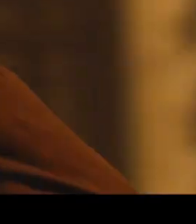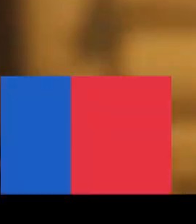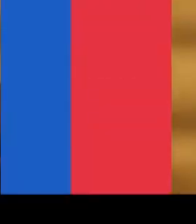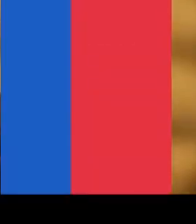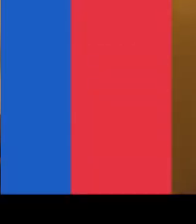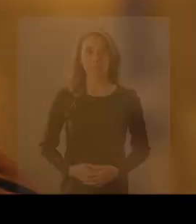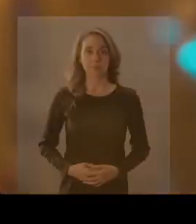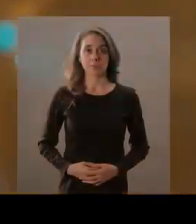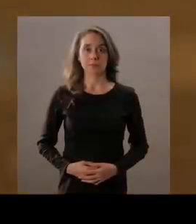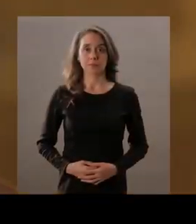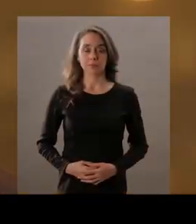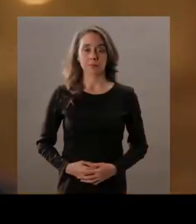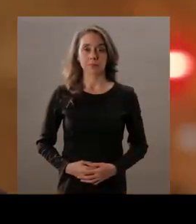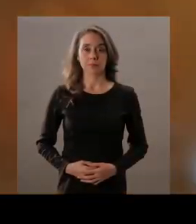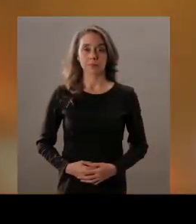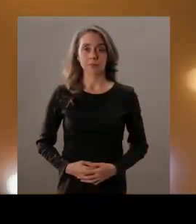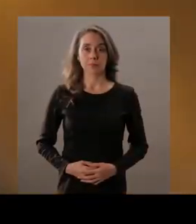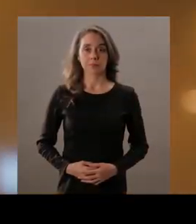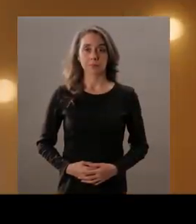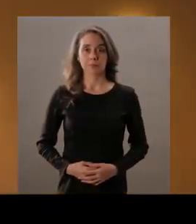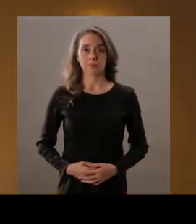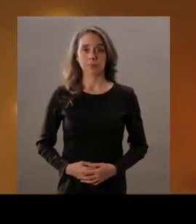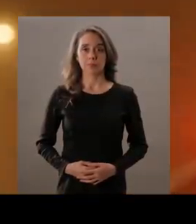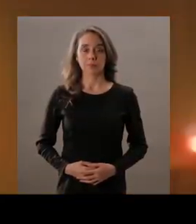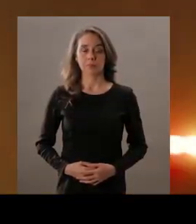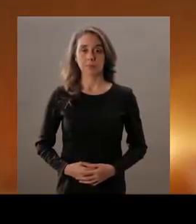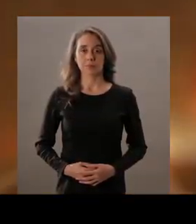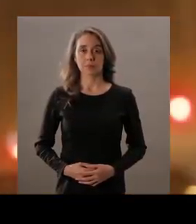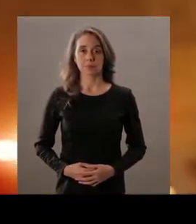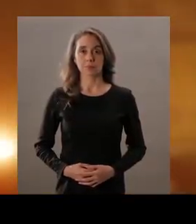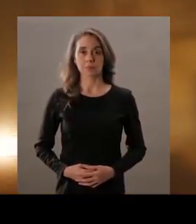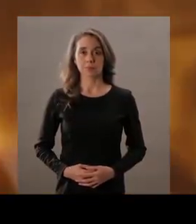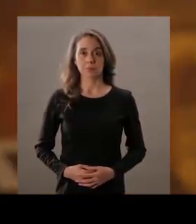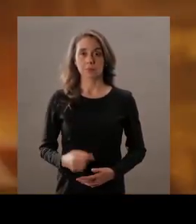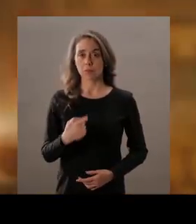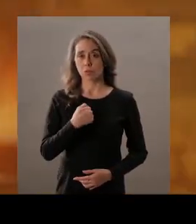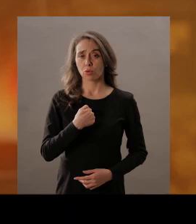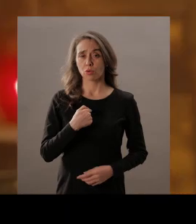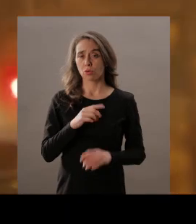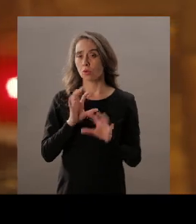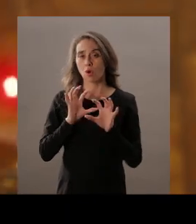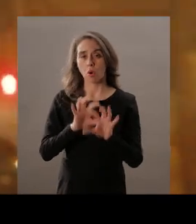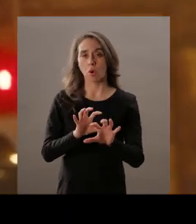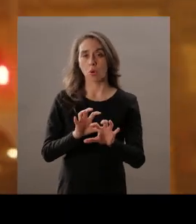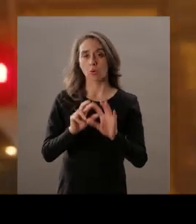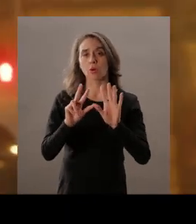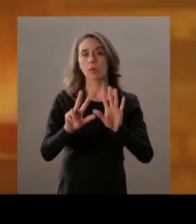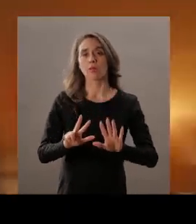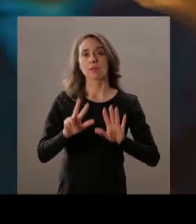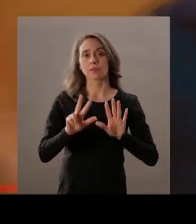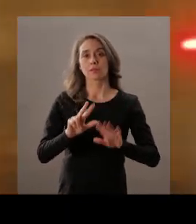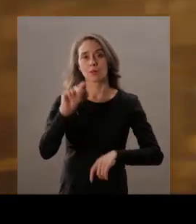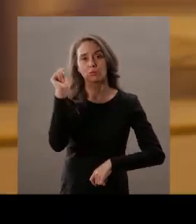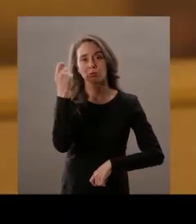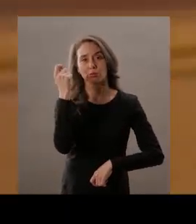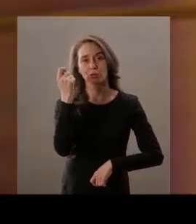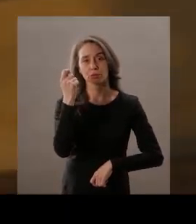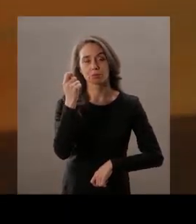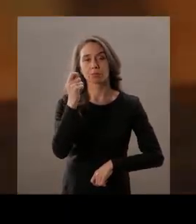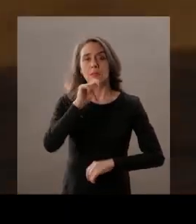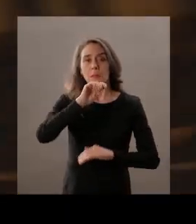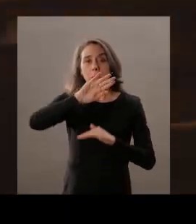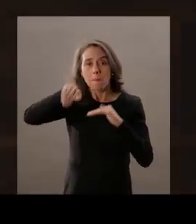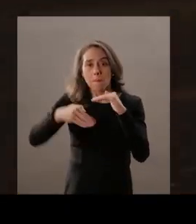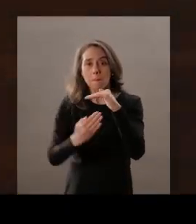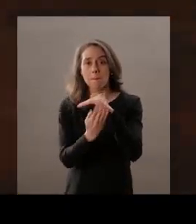tránsito. El spot televisivo se reproducirá durante todo el mes para que la población tome conciencia